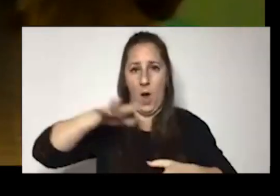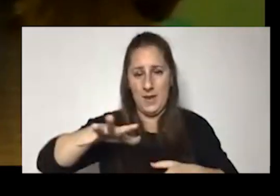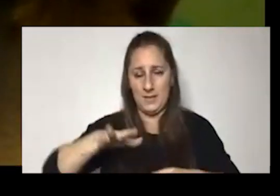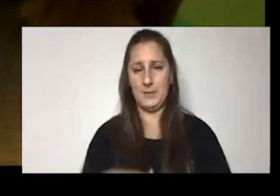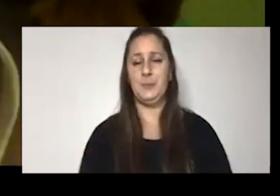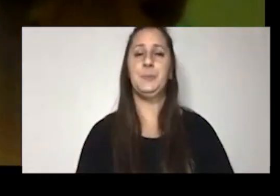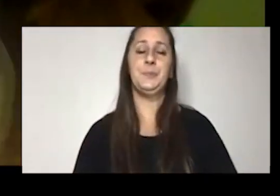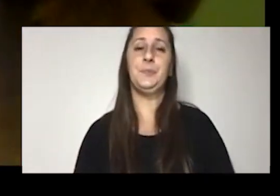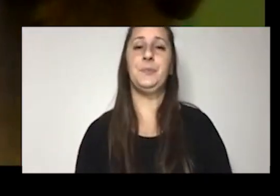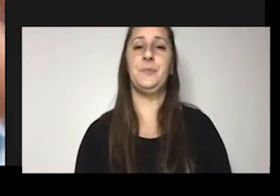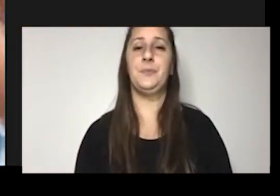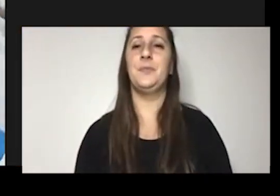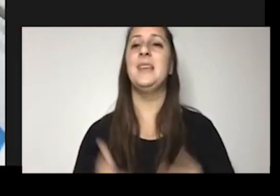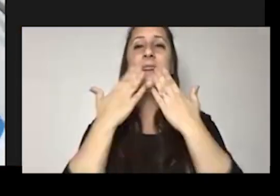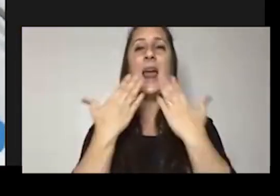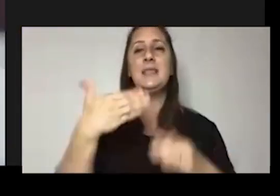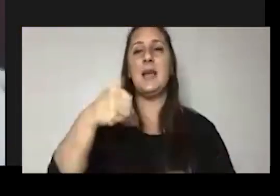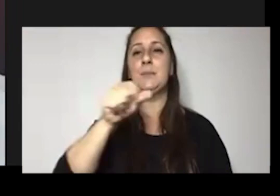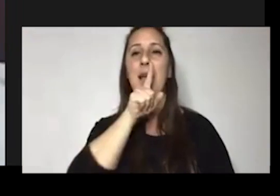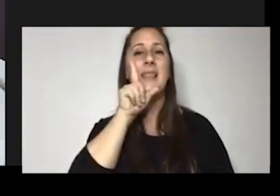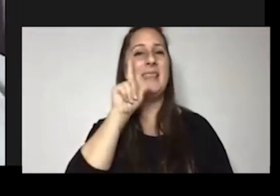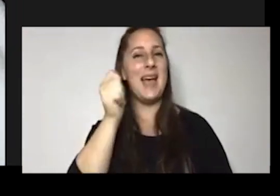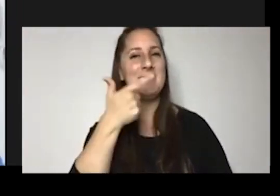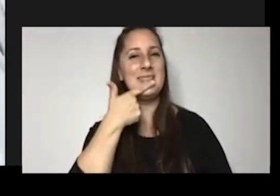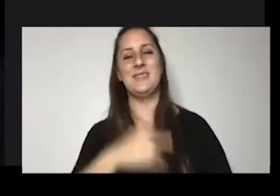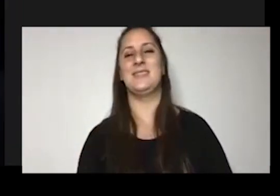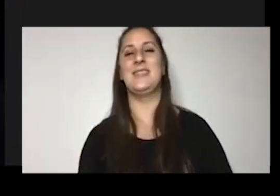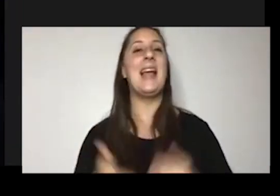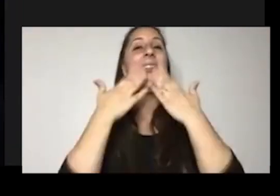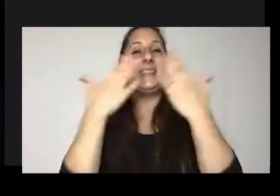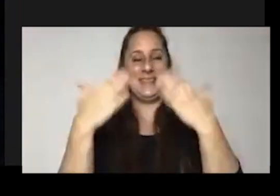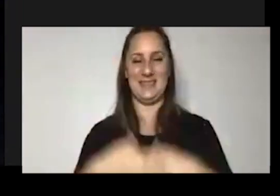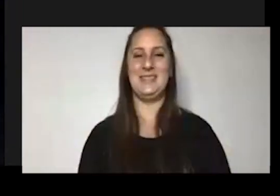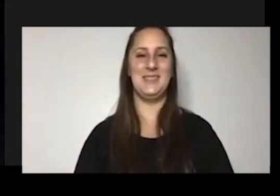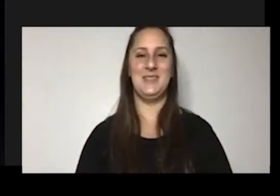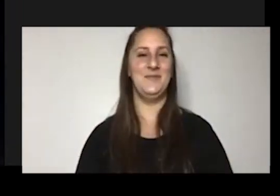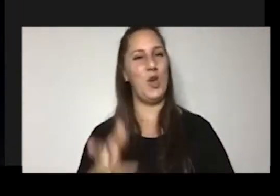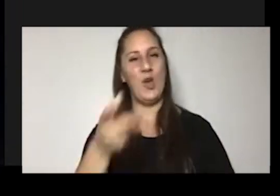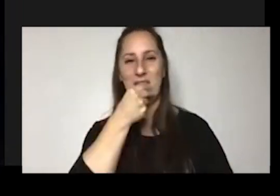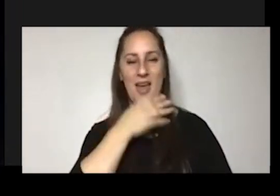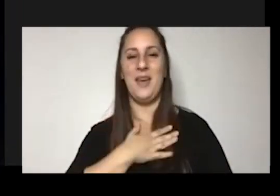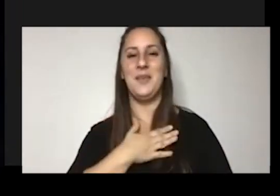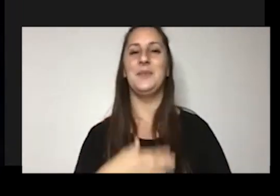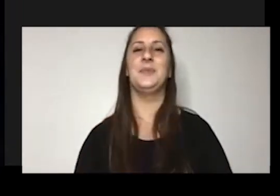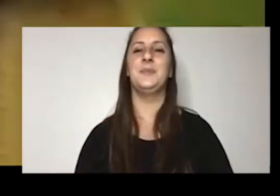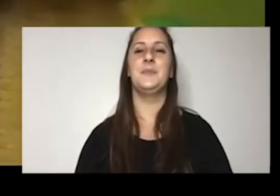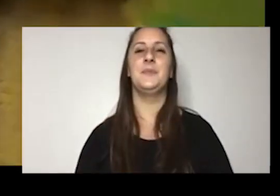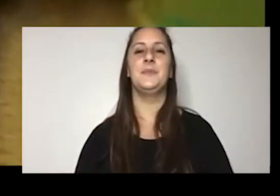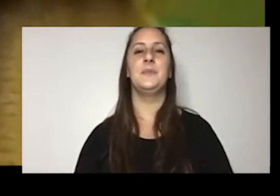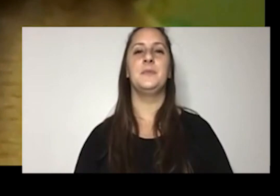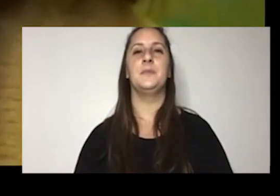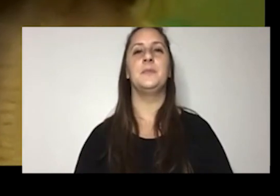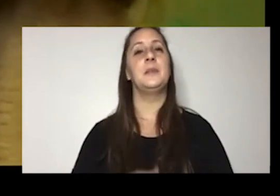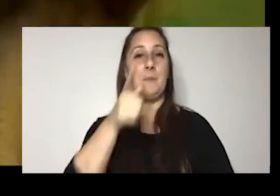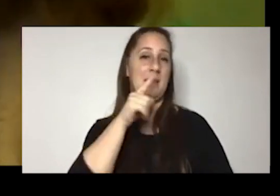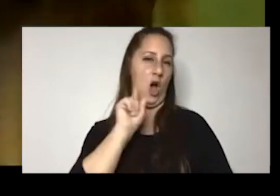Gracias, Matías. Gracias. Bueno, César. Muchas gracias. No, por favor. Lucas. Bueno, si les parece, ahora sí vamos cerrando, así los chicos